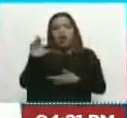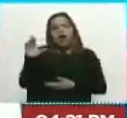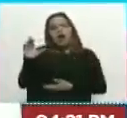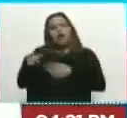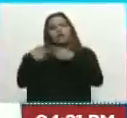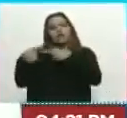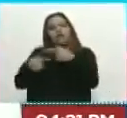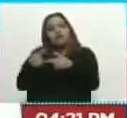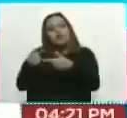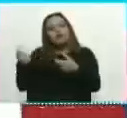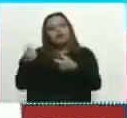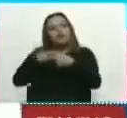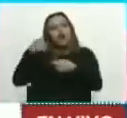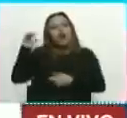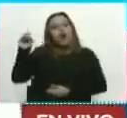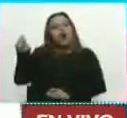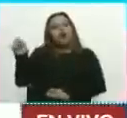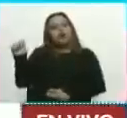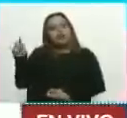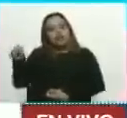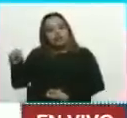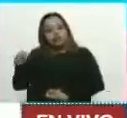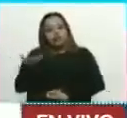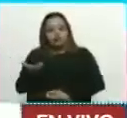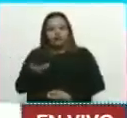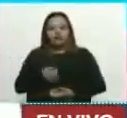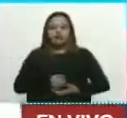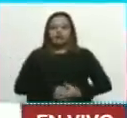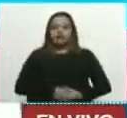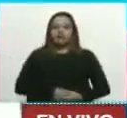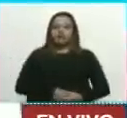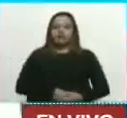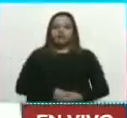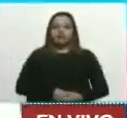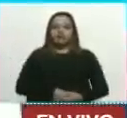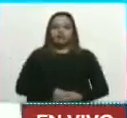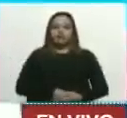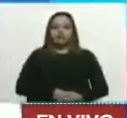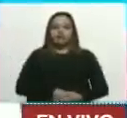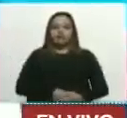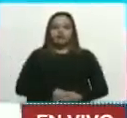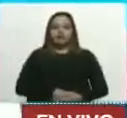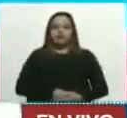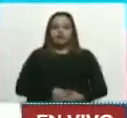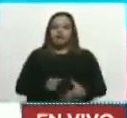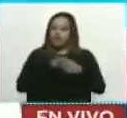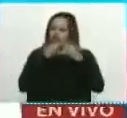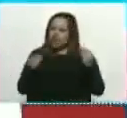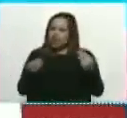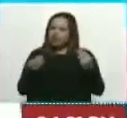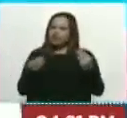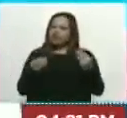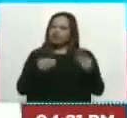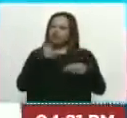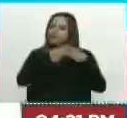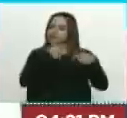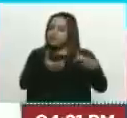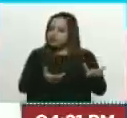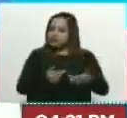como socios globales de la OTAN y todo lo que eso implica, ¿no?